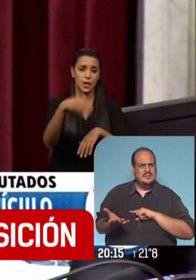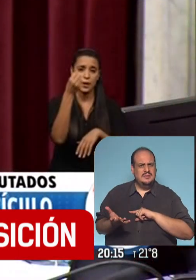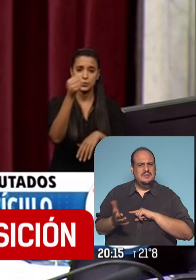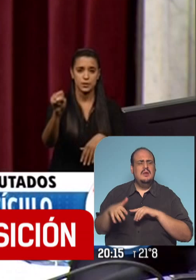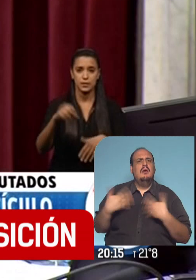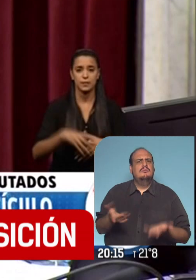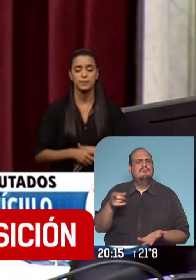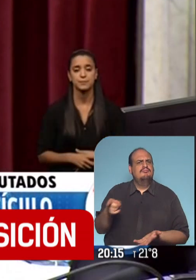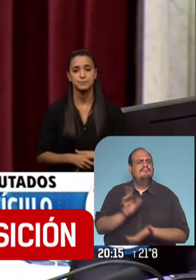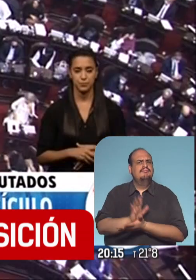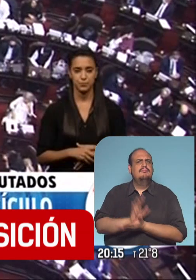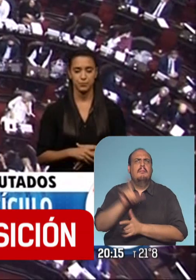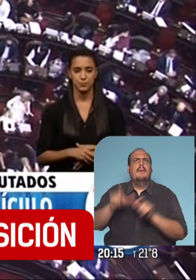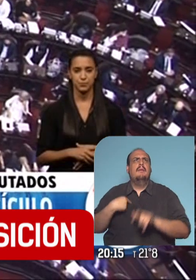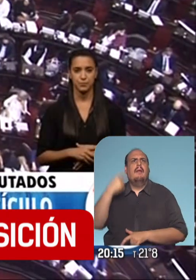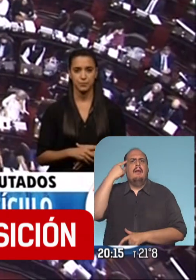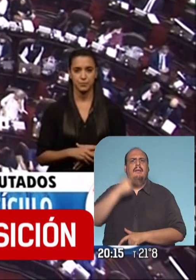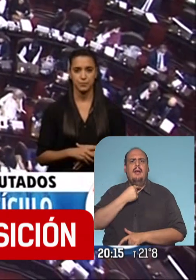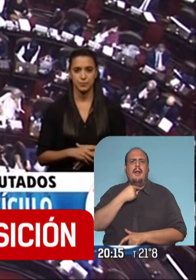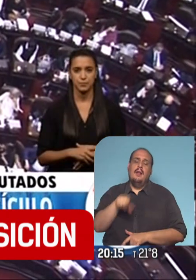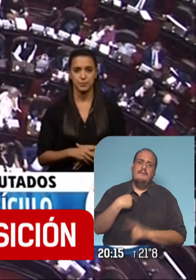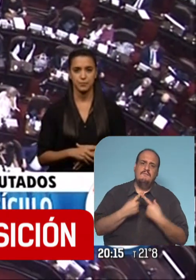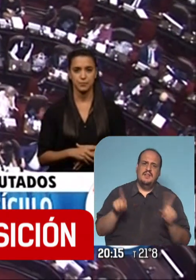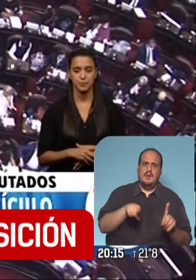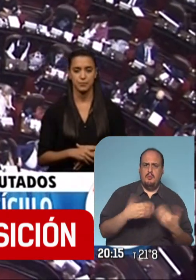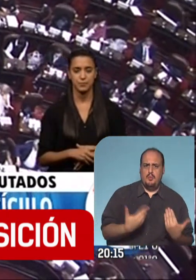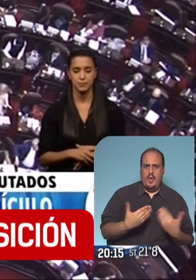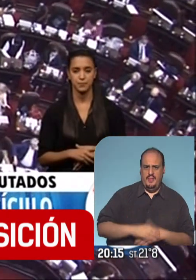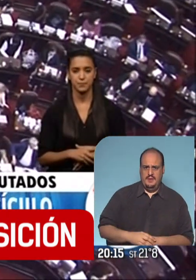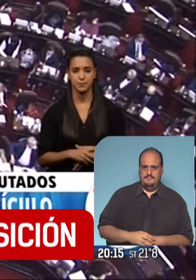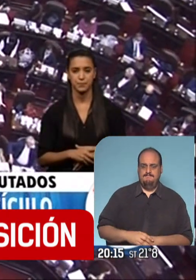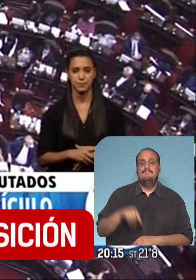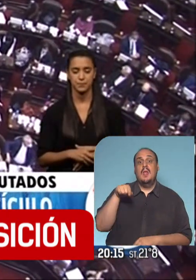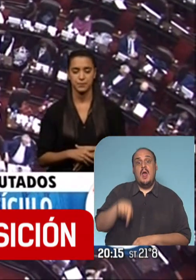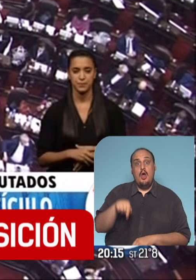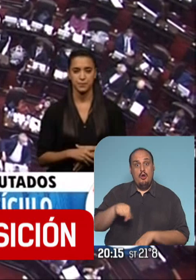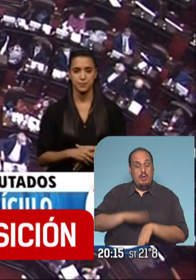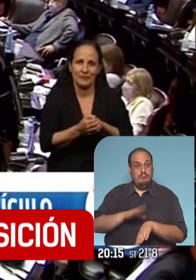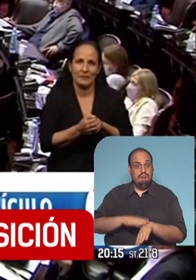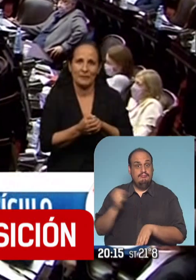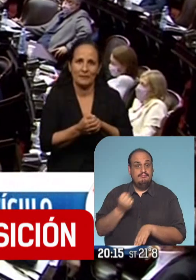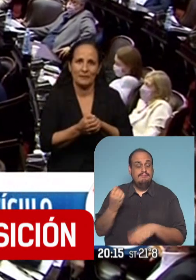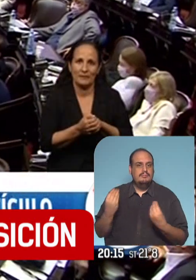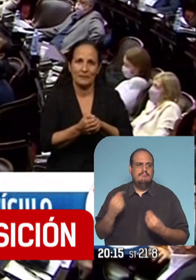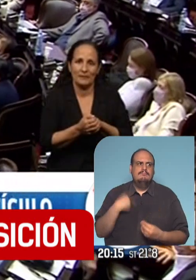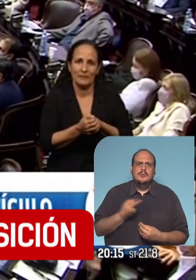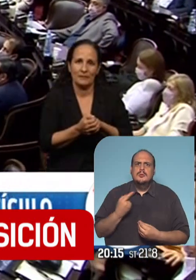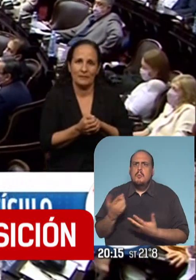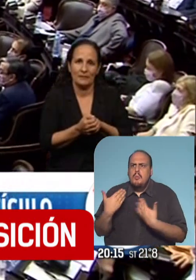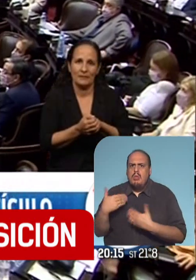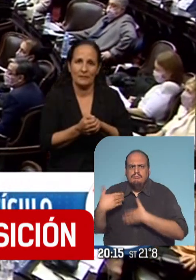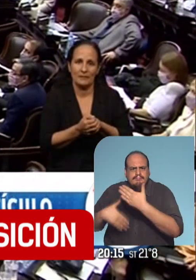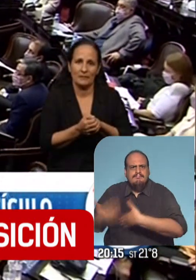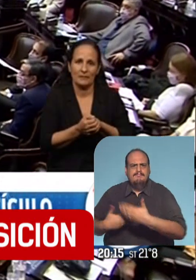Lamentablemente, una cosa es lo que se quiere y otra cosa es lo que se puede. Y lo importante en este momento es que estamos haciendo lo que se puede y estamos